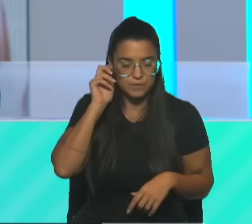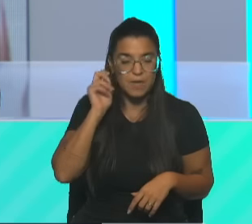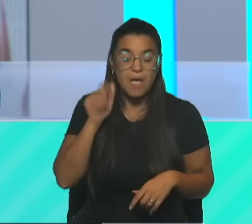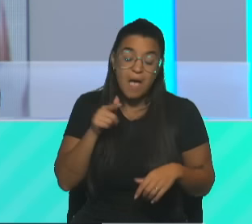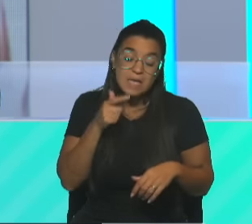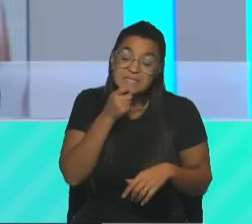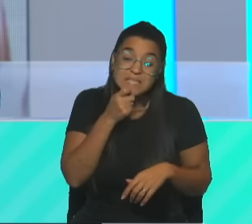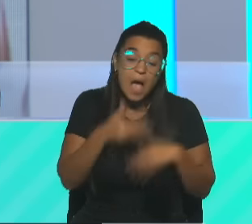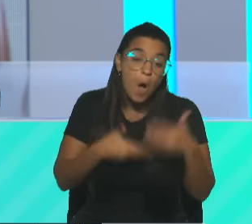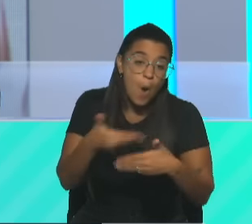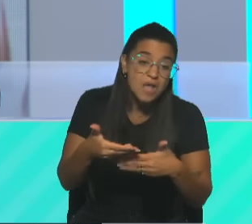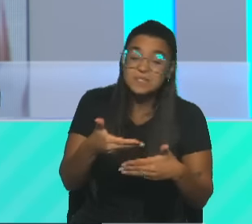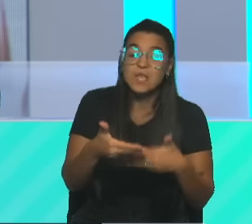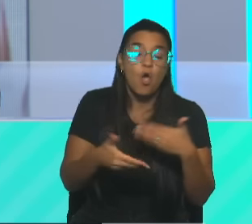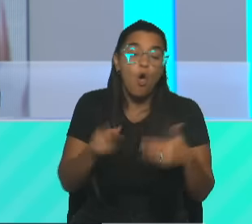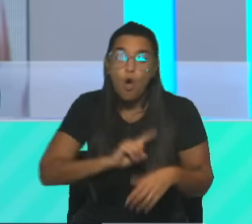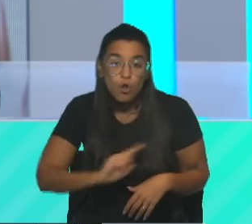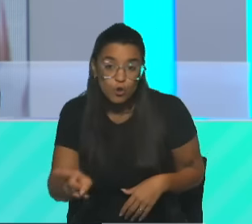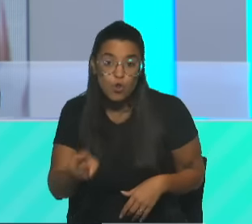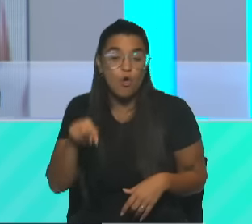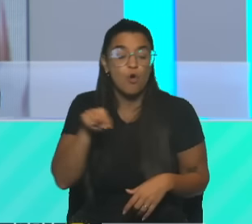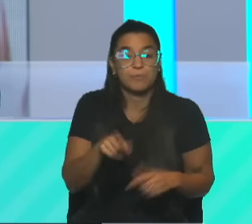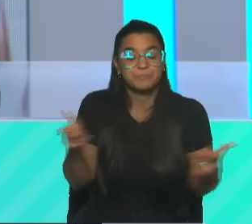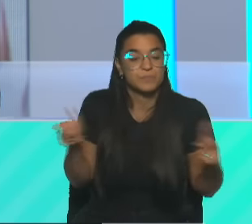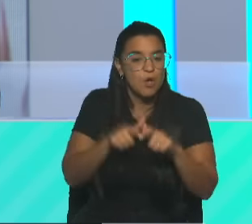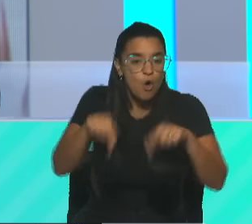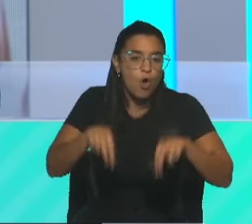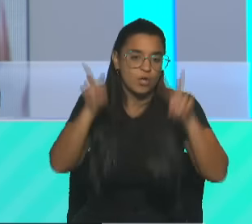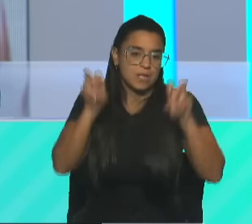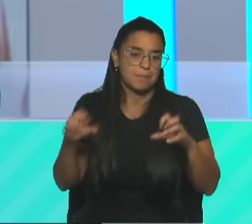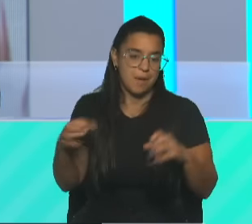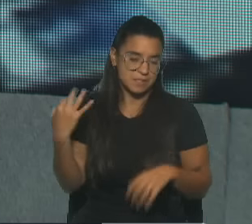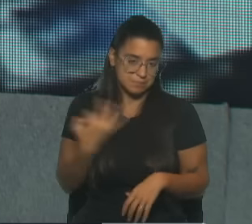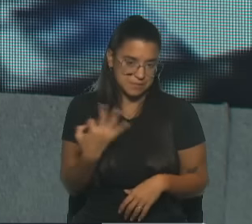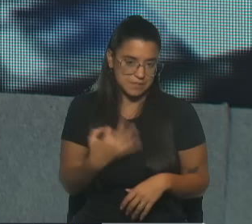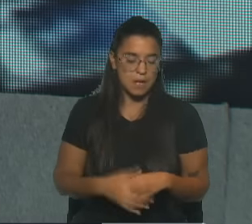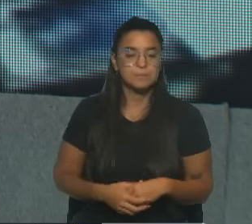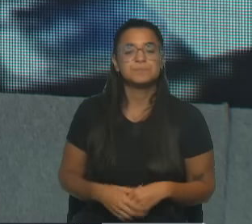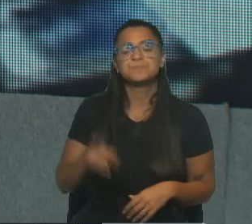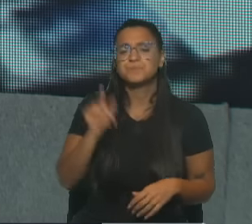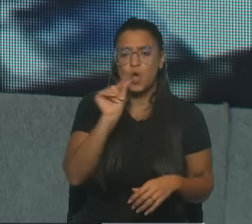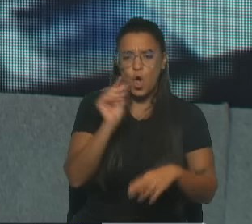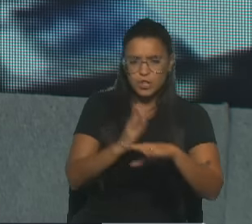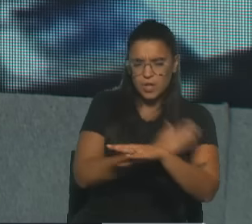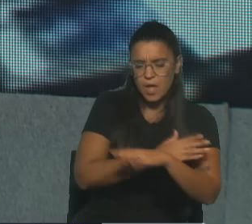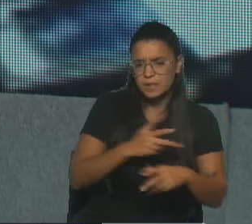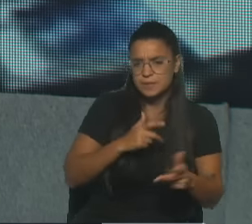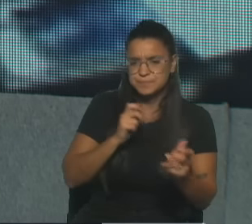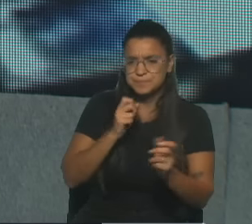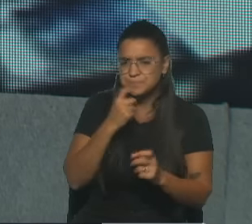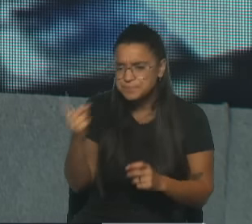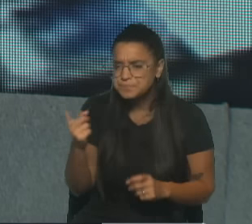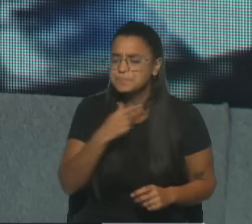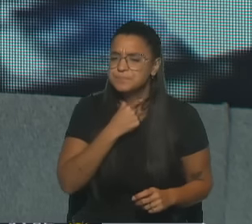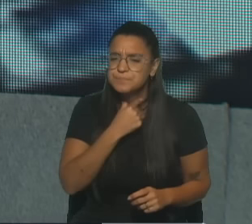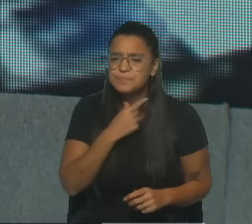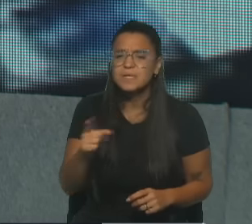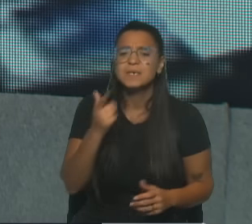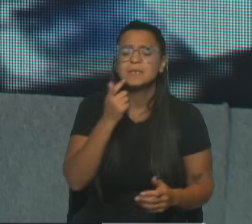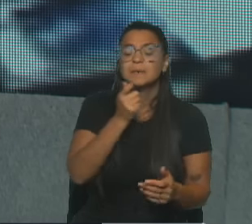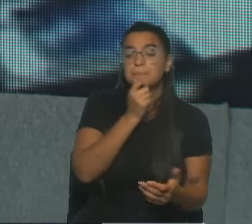avancen o no avancen los legisladores en esta en esta sesión especial quería consultar muy cortito antes de ver la nota eh si es un